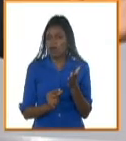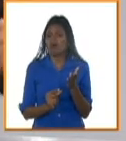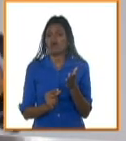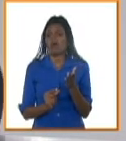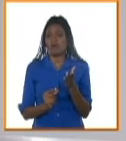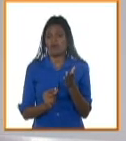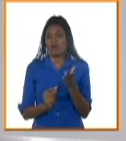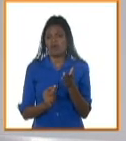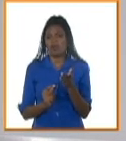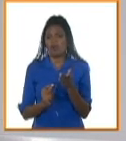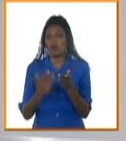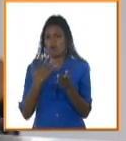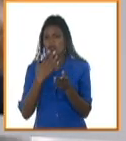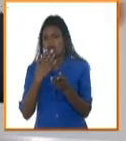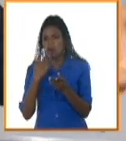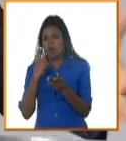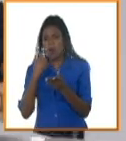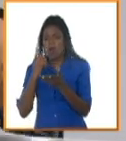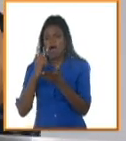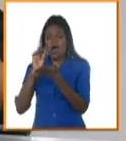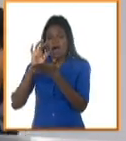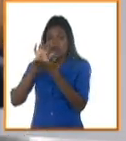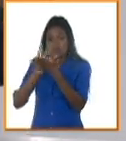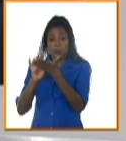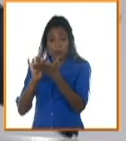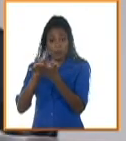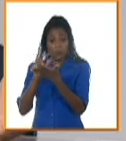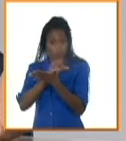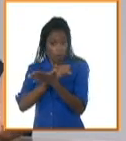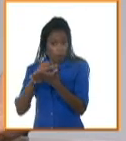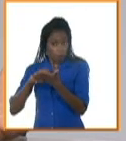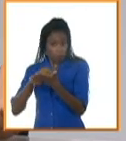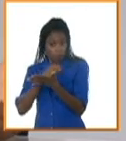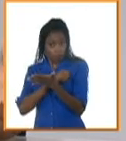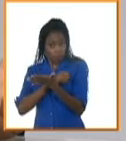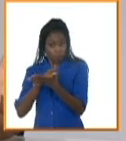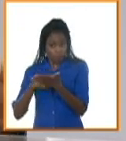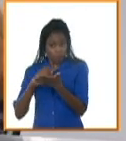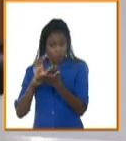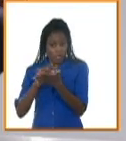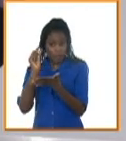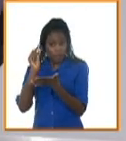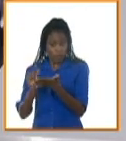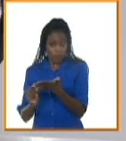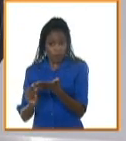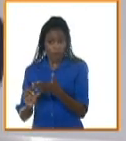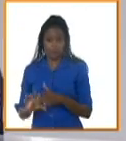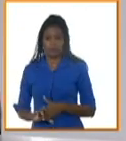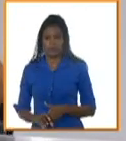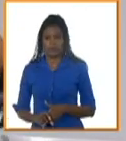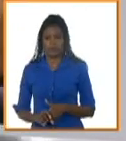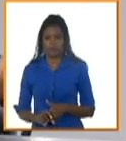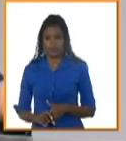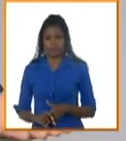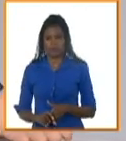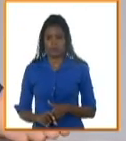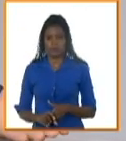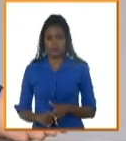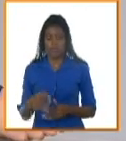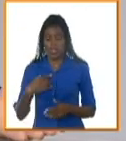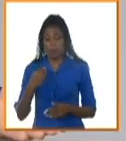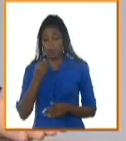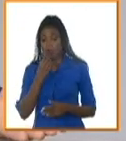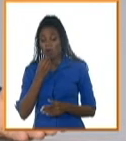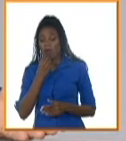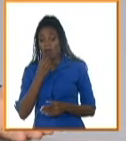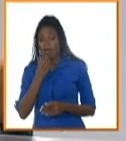la gestión de contraseñas en texto plano del individuo del individuo y la percepción el riesgo que